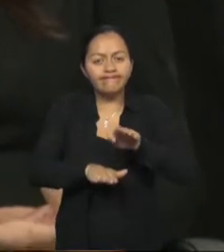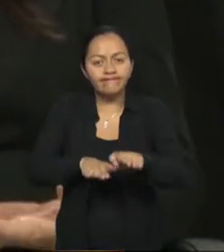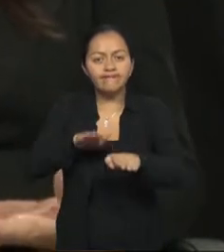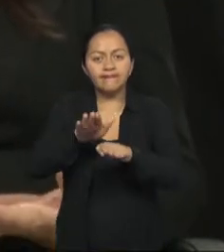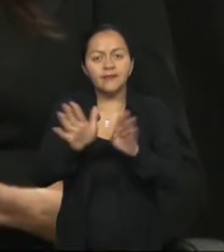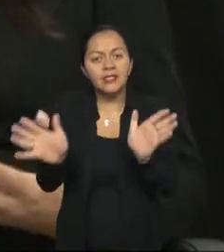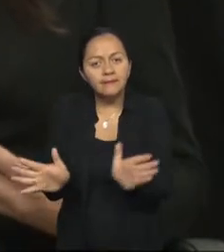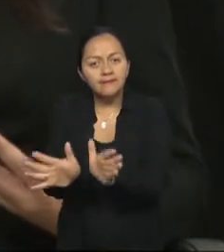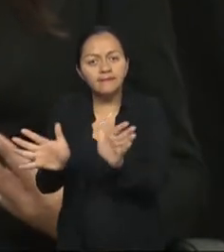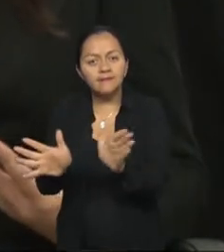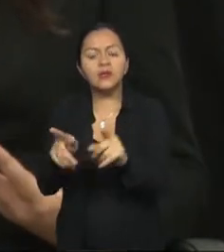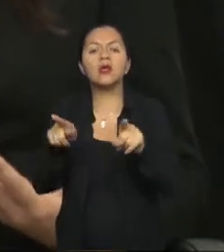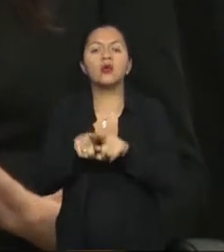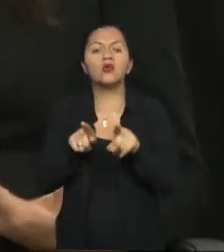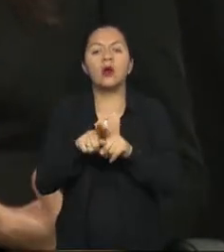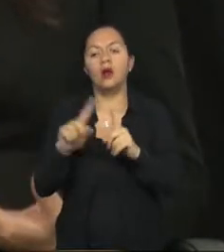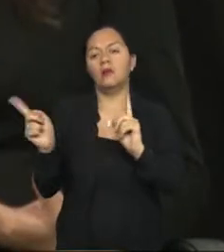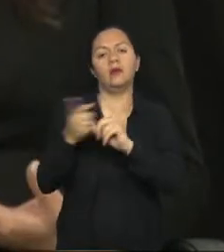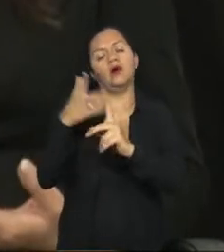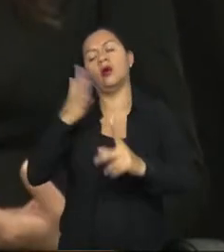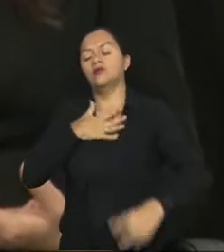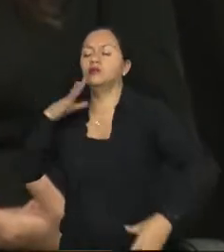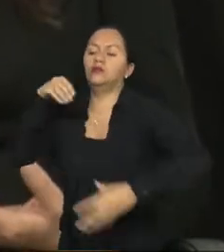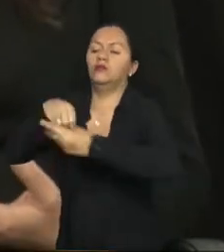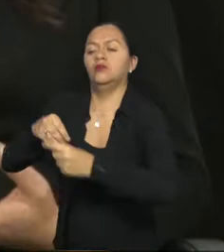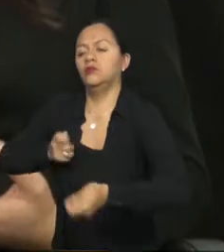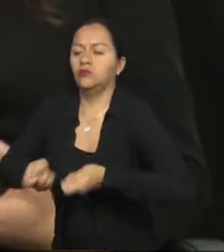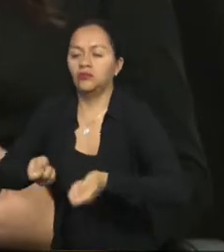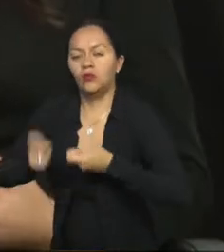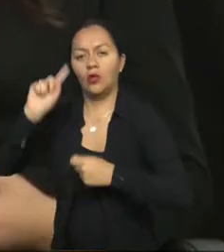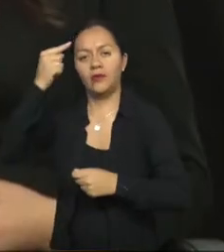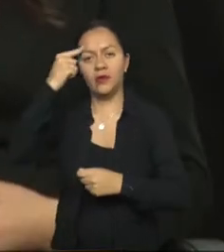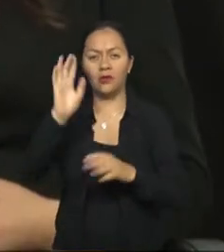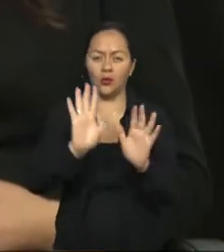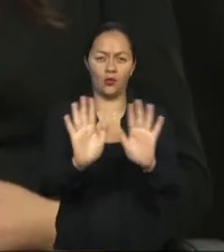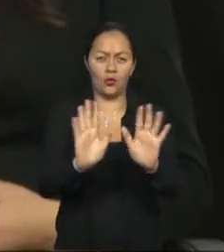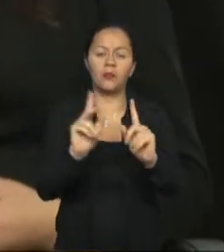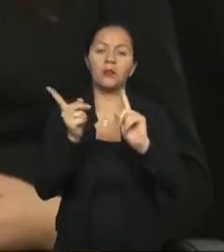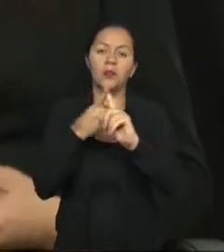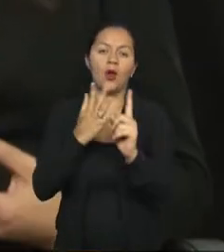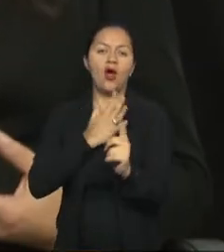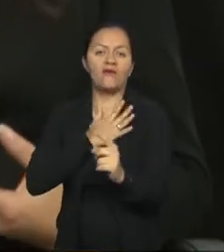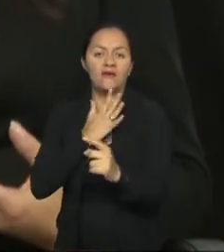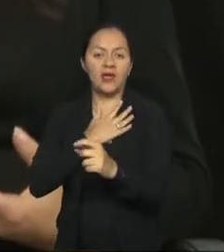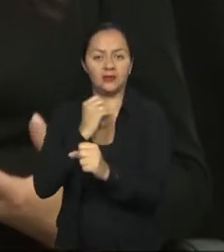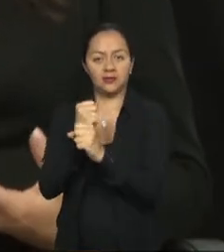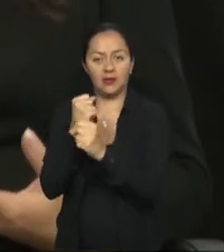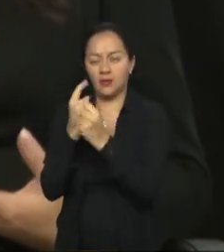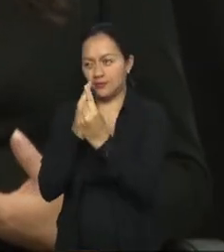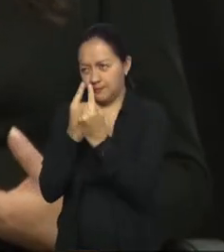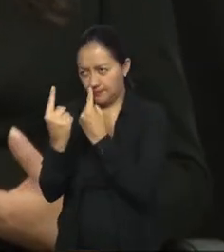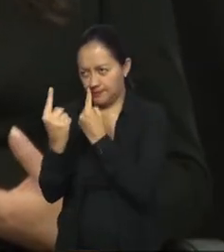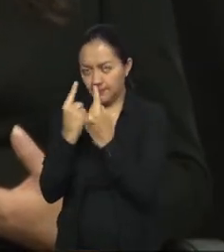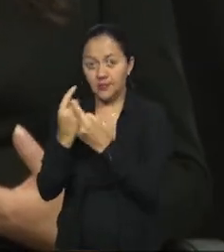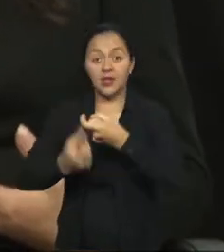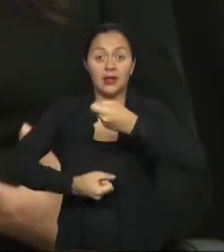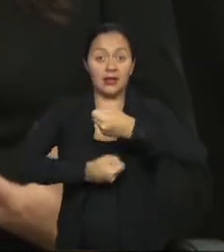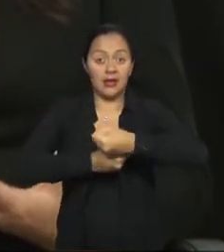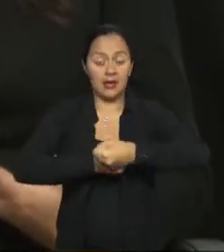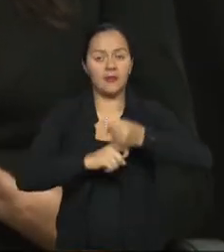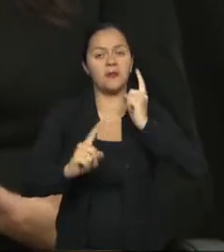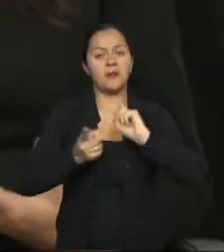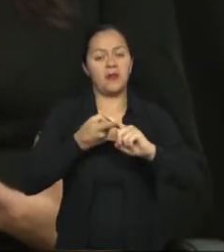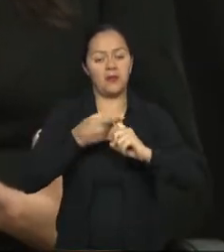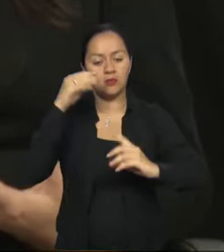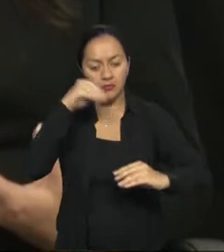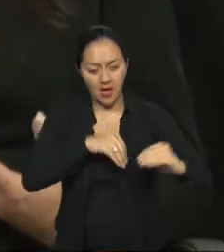alimentándola, ¿no? Ganando primero, para trabajar con un gobierno tienes que tener la confianza. pues primero trabajamos en esta,